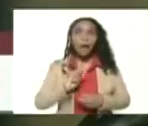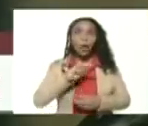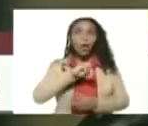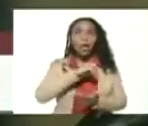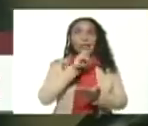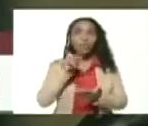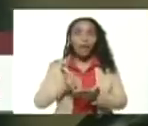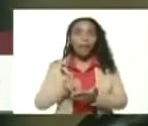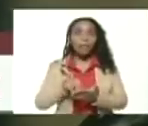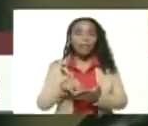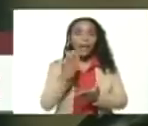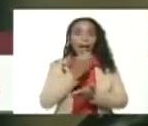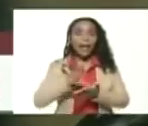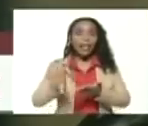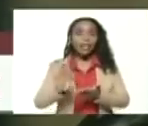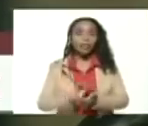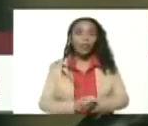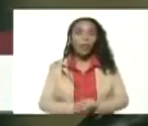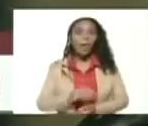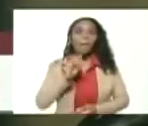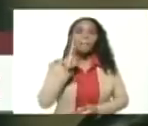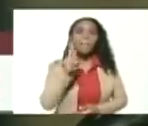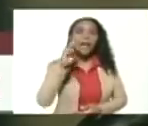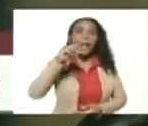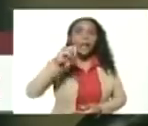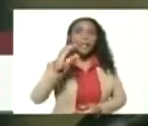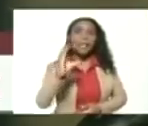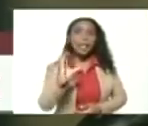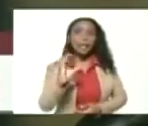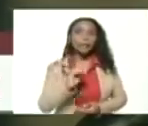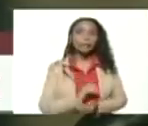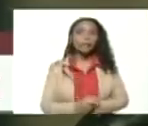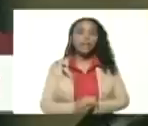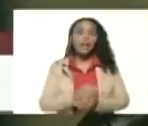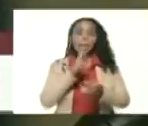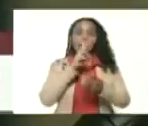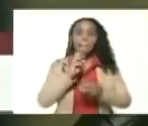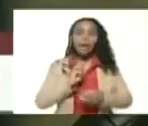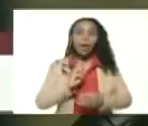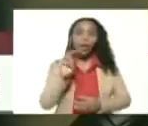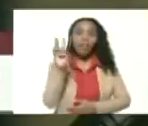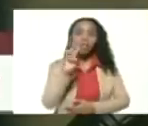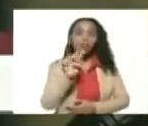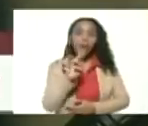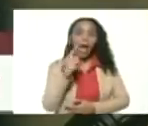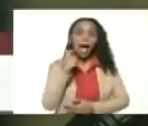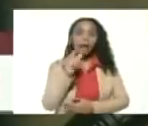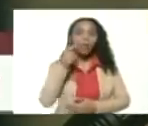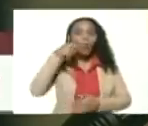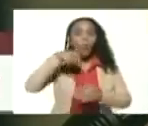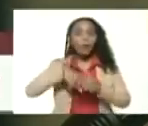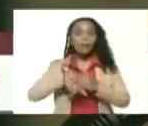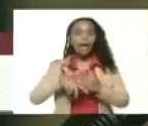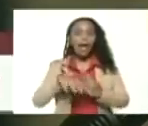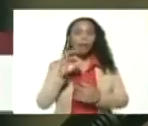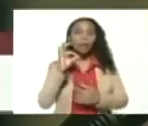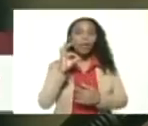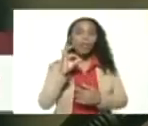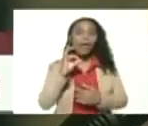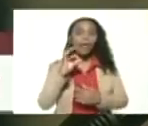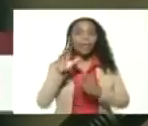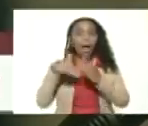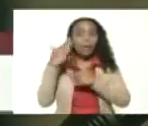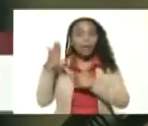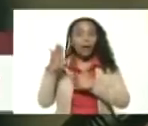la tarjeta BNC en moneda extranjera. Y el Banco de Venezuela tiene una cuenta en moneda extranjera, está en